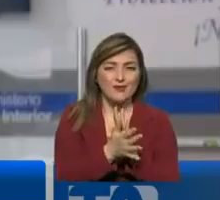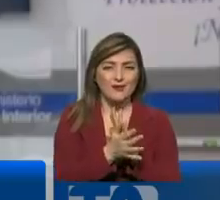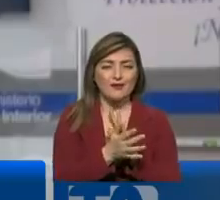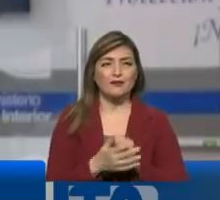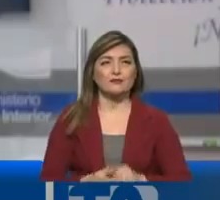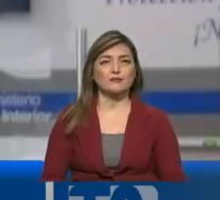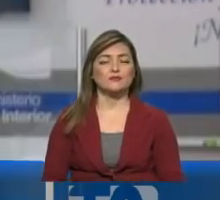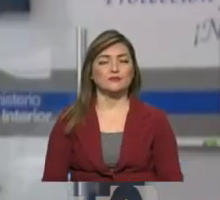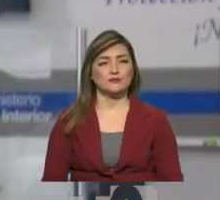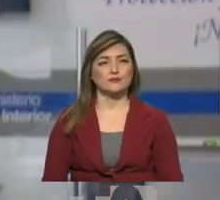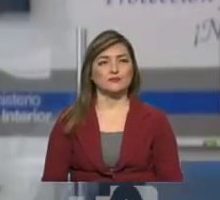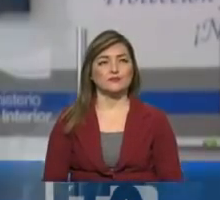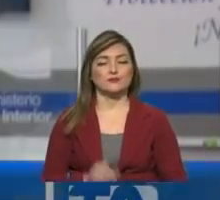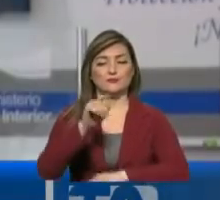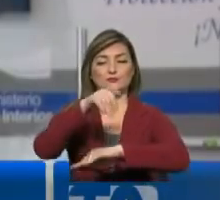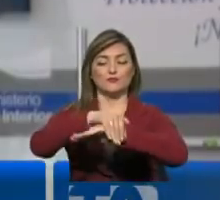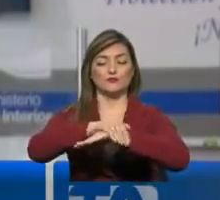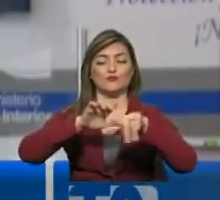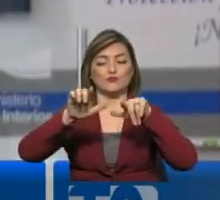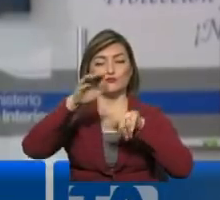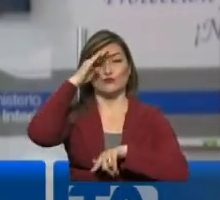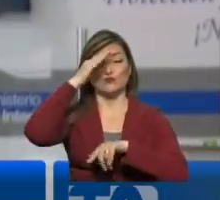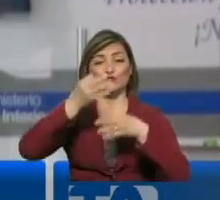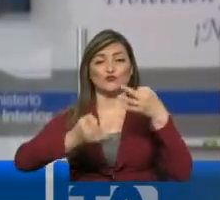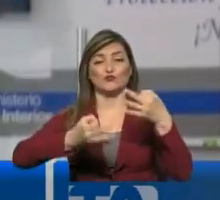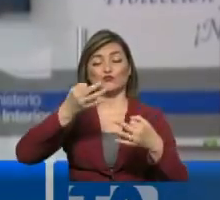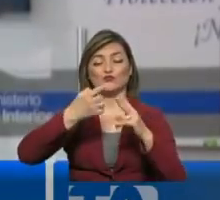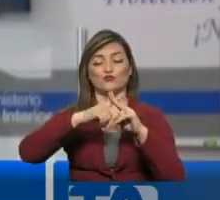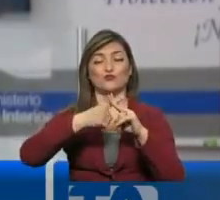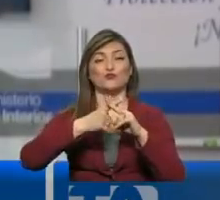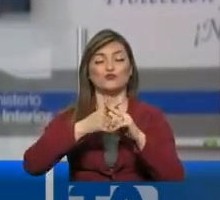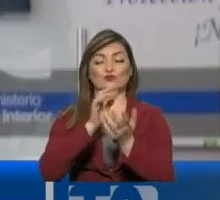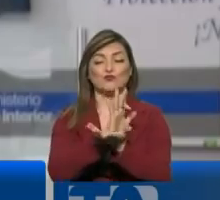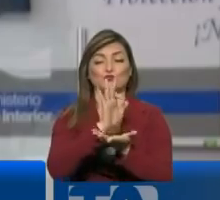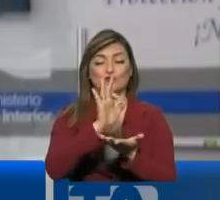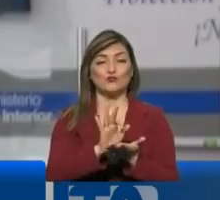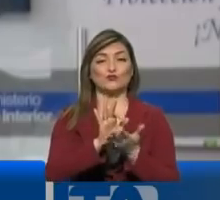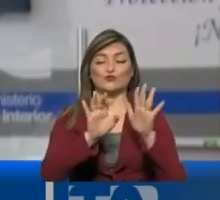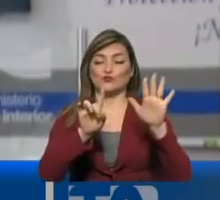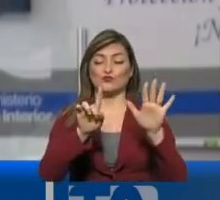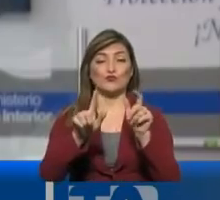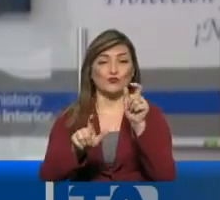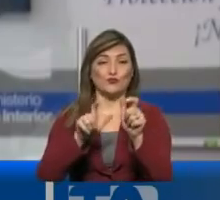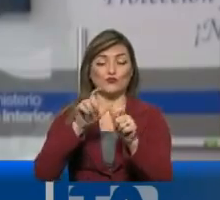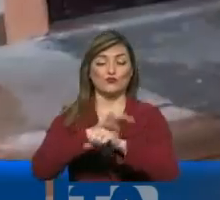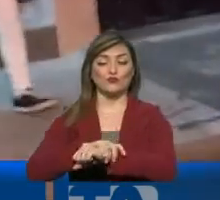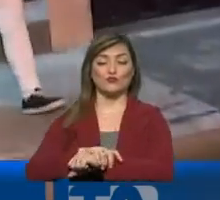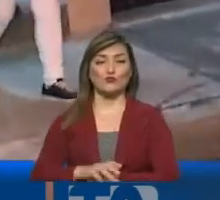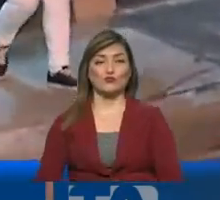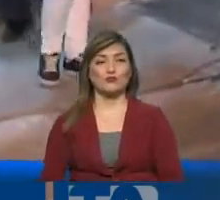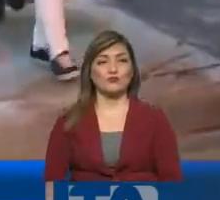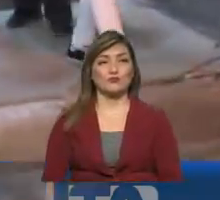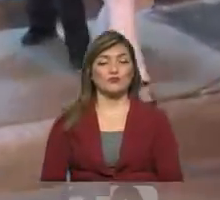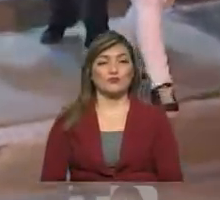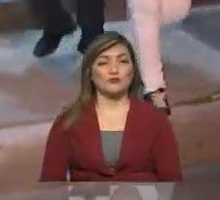situación. Después de la 1:00 p.m, aquí en la Policía Judicial empezó la toma de versiones de las 6 personas que fueron detenidas.